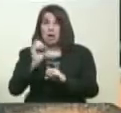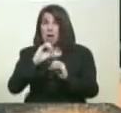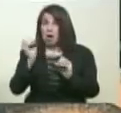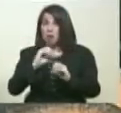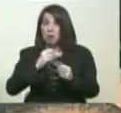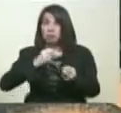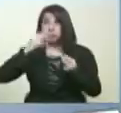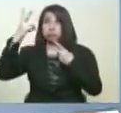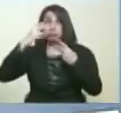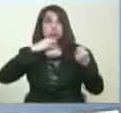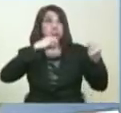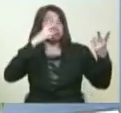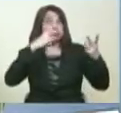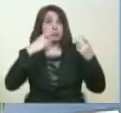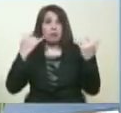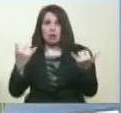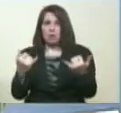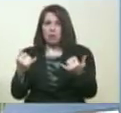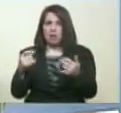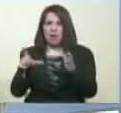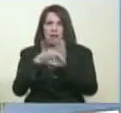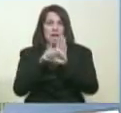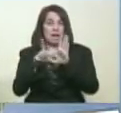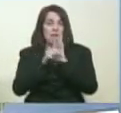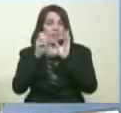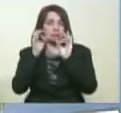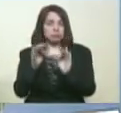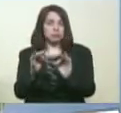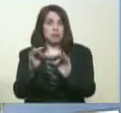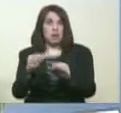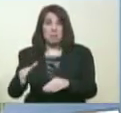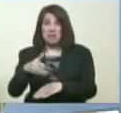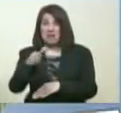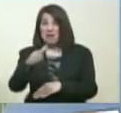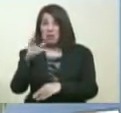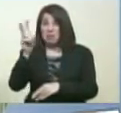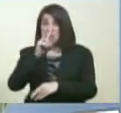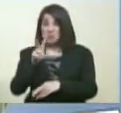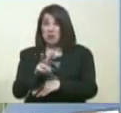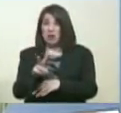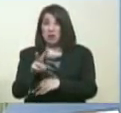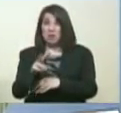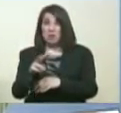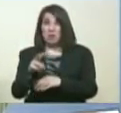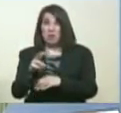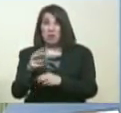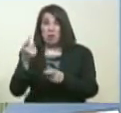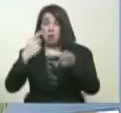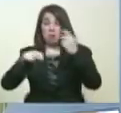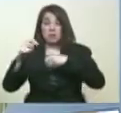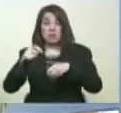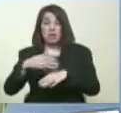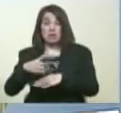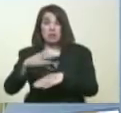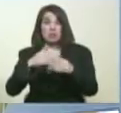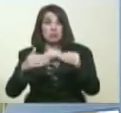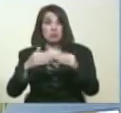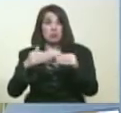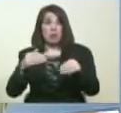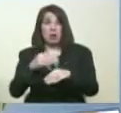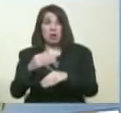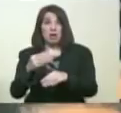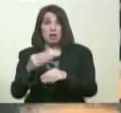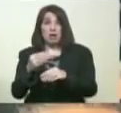legalmente. No como se está haciendo ahorita, que nos están llevando el pescado venezolano, vendiéndolo en dólares en las costas, quitándosela de la boca al